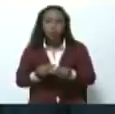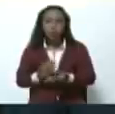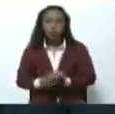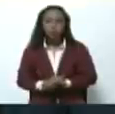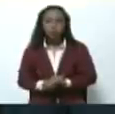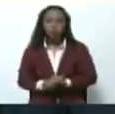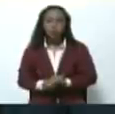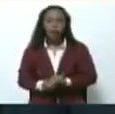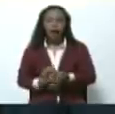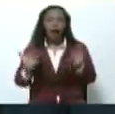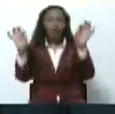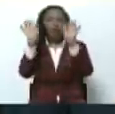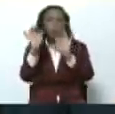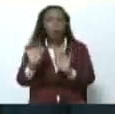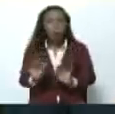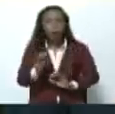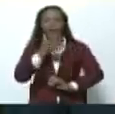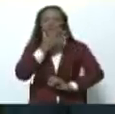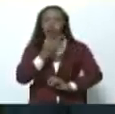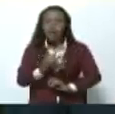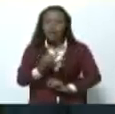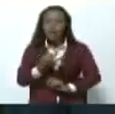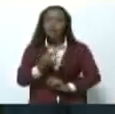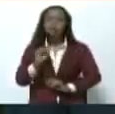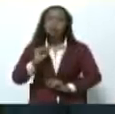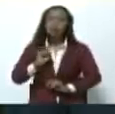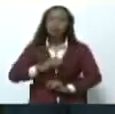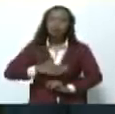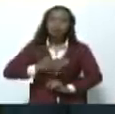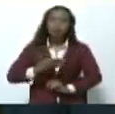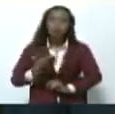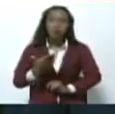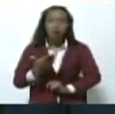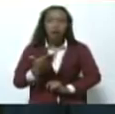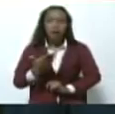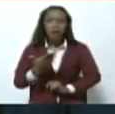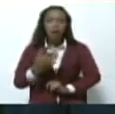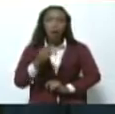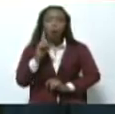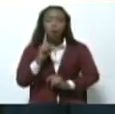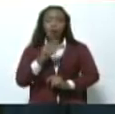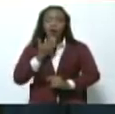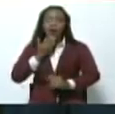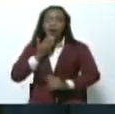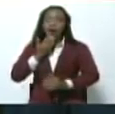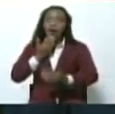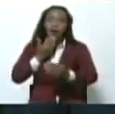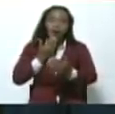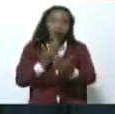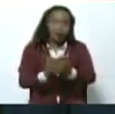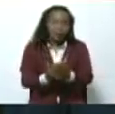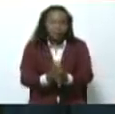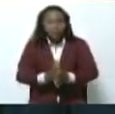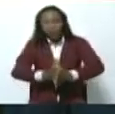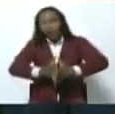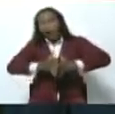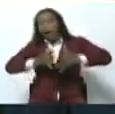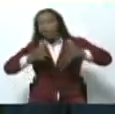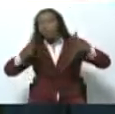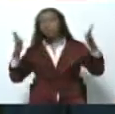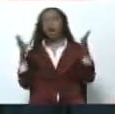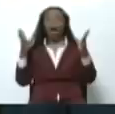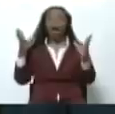de manera sencilla, si es que se puede, en un agradecimiento enorme al